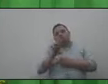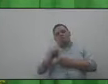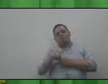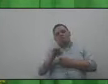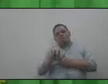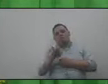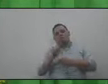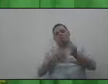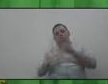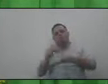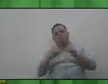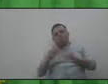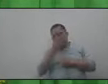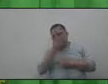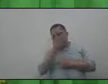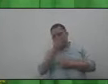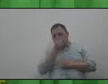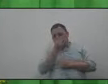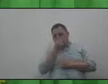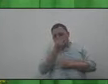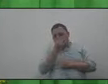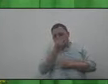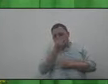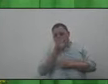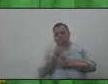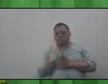del departamento, que constituye